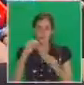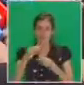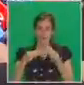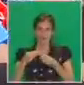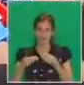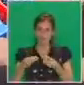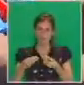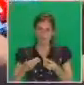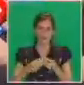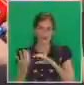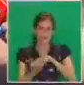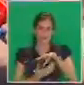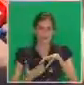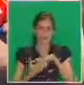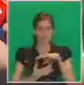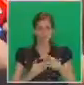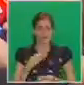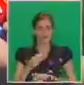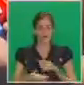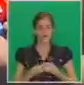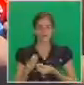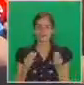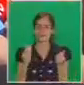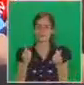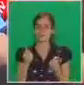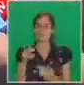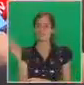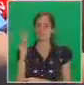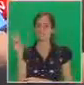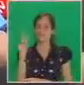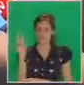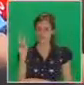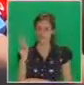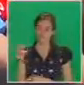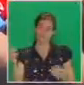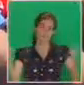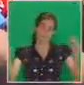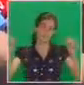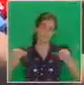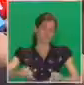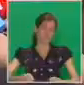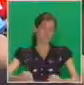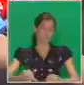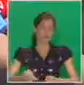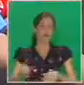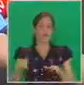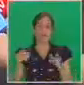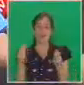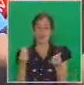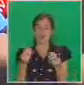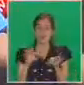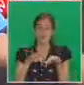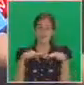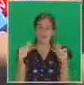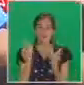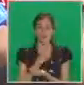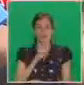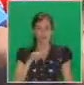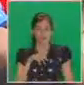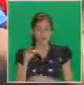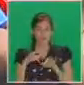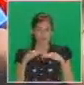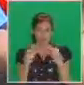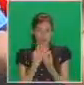toda esta problemática que ha generado que la economía venezolana caiga y que la economía familiar de nosotros, de las personas que están